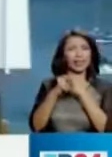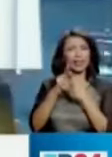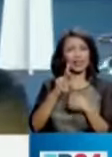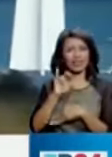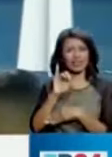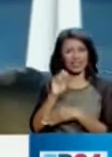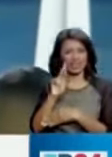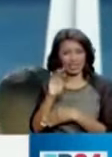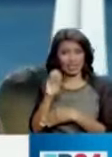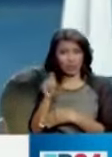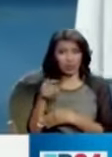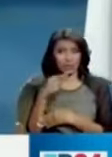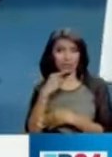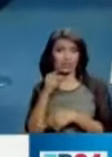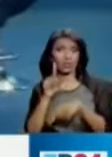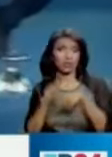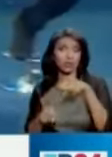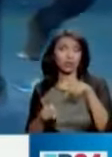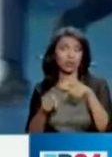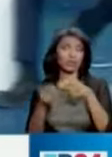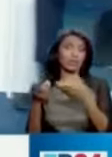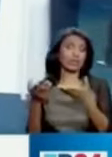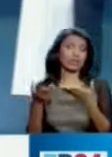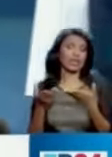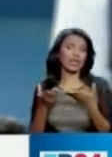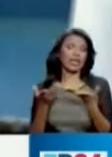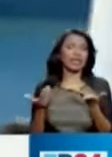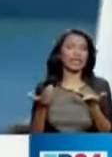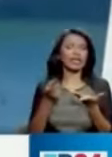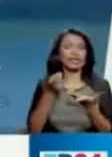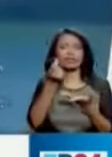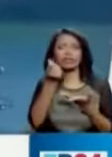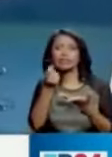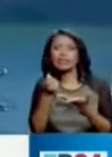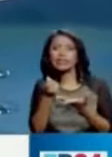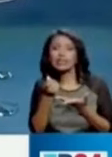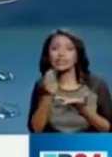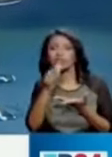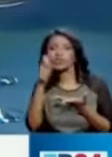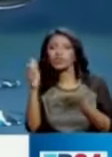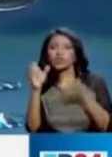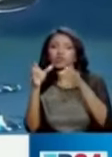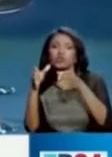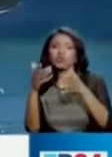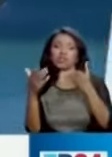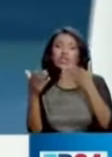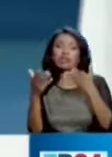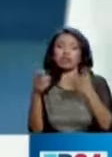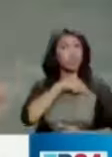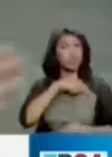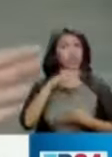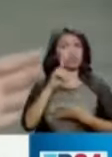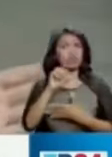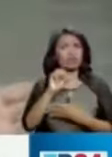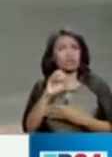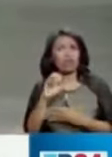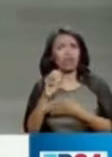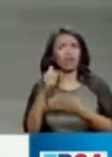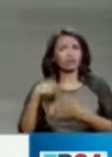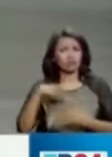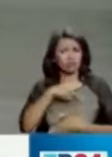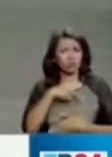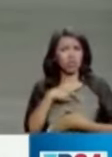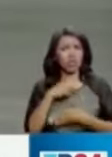dólares, llegaron a un acuerdo, entregaron a la persona que se supone era la cabecilla de la